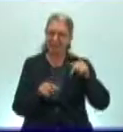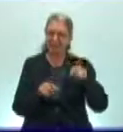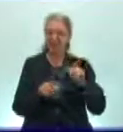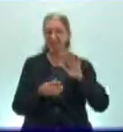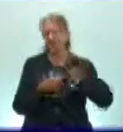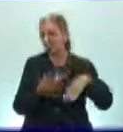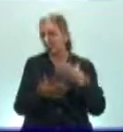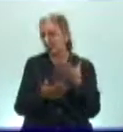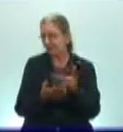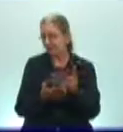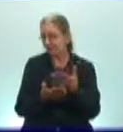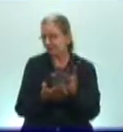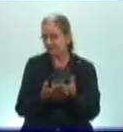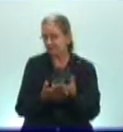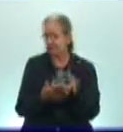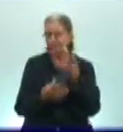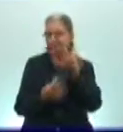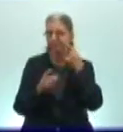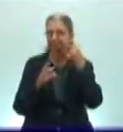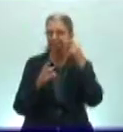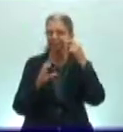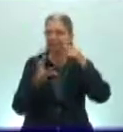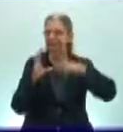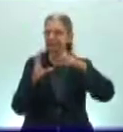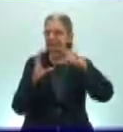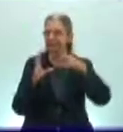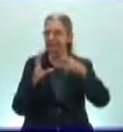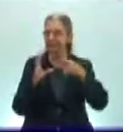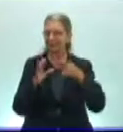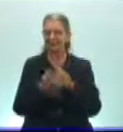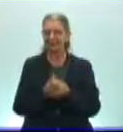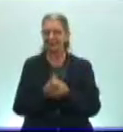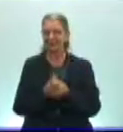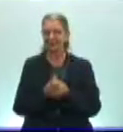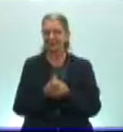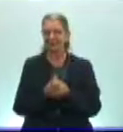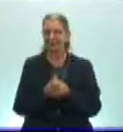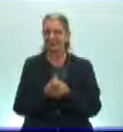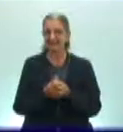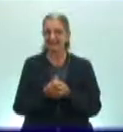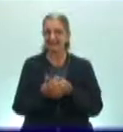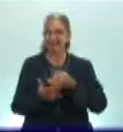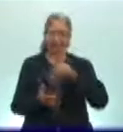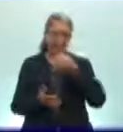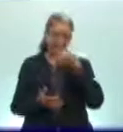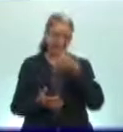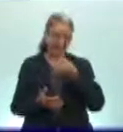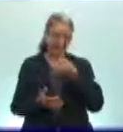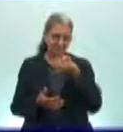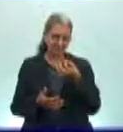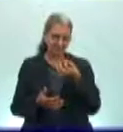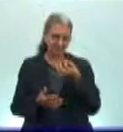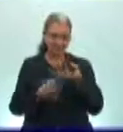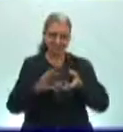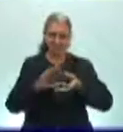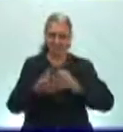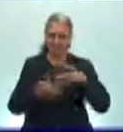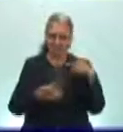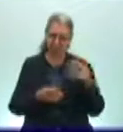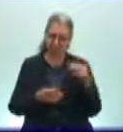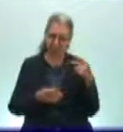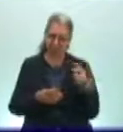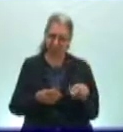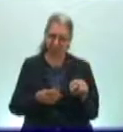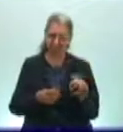propongo entonces observar un video en el cual se les explica una manera práctica